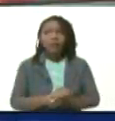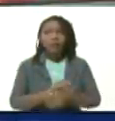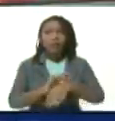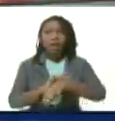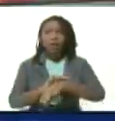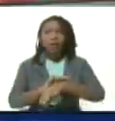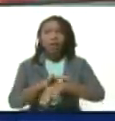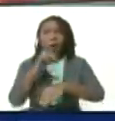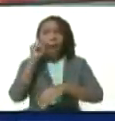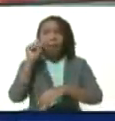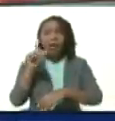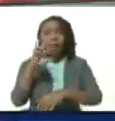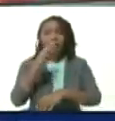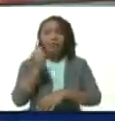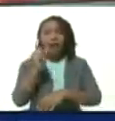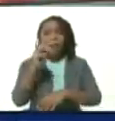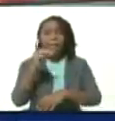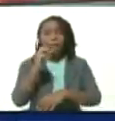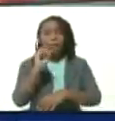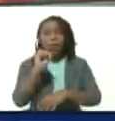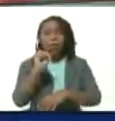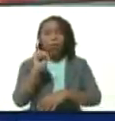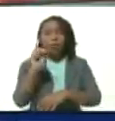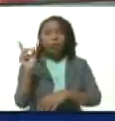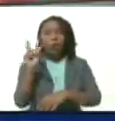doctor Ramón Perdomo.